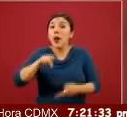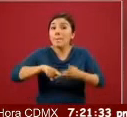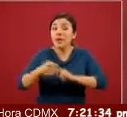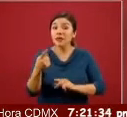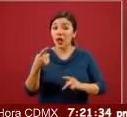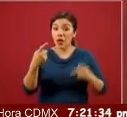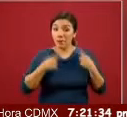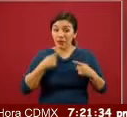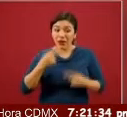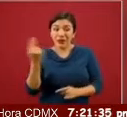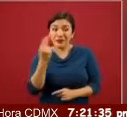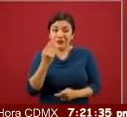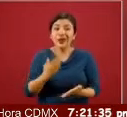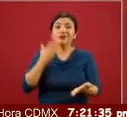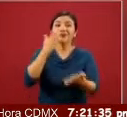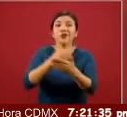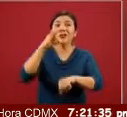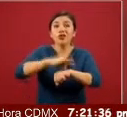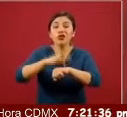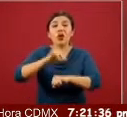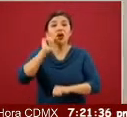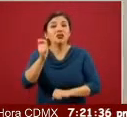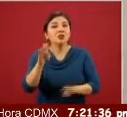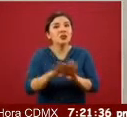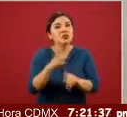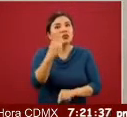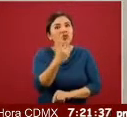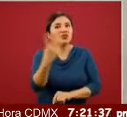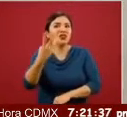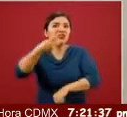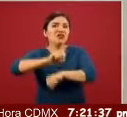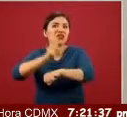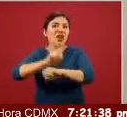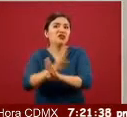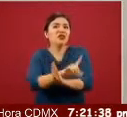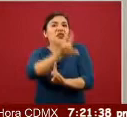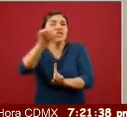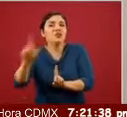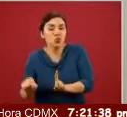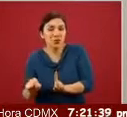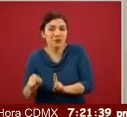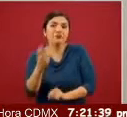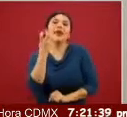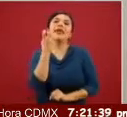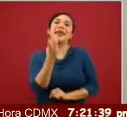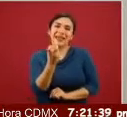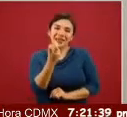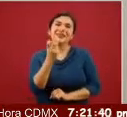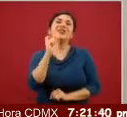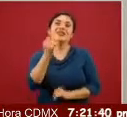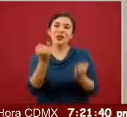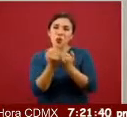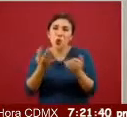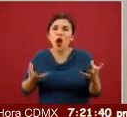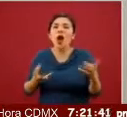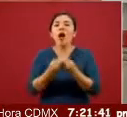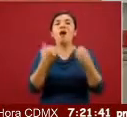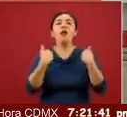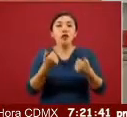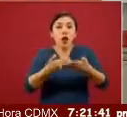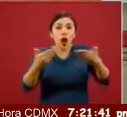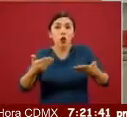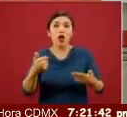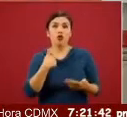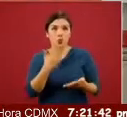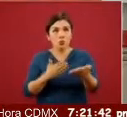de la mayoría de los casos anda entre 2 y 3 días. Entonces eso se suma al hecho de que ahora tomo